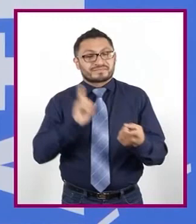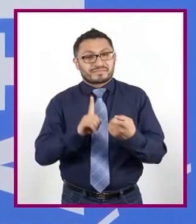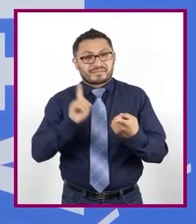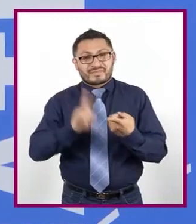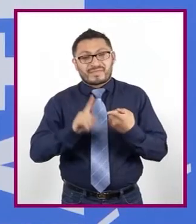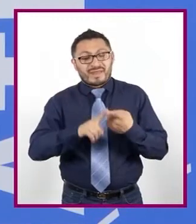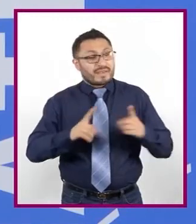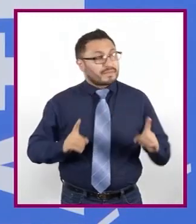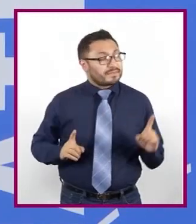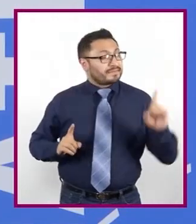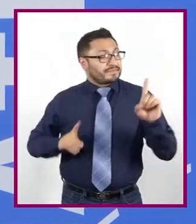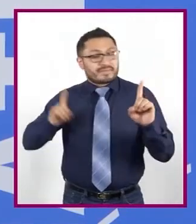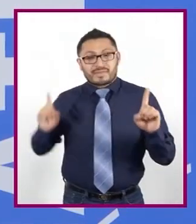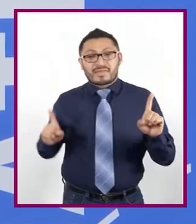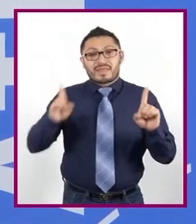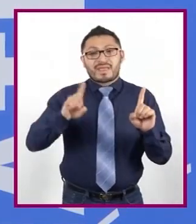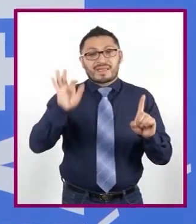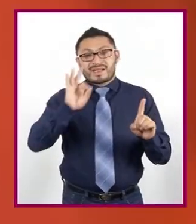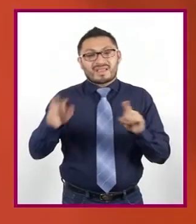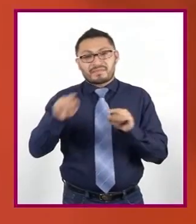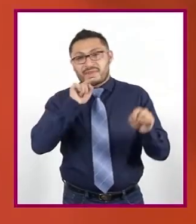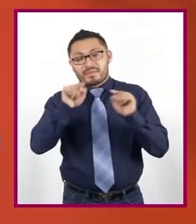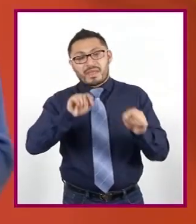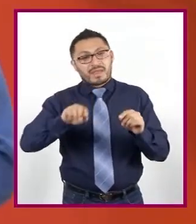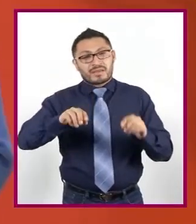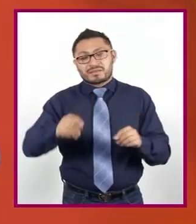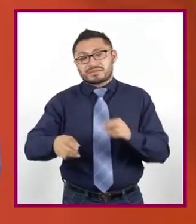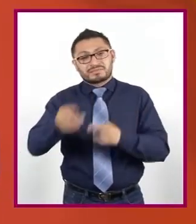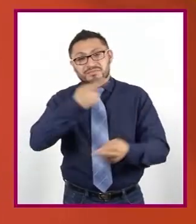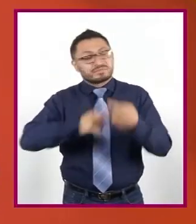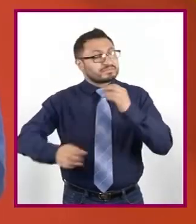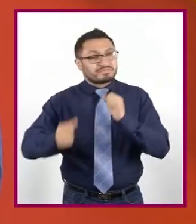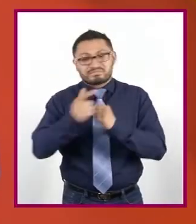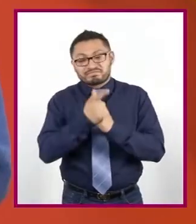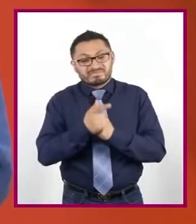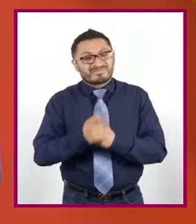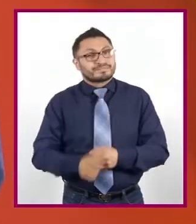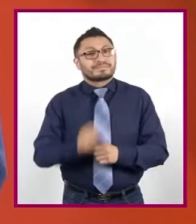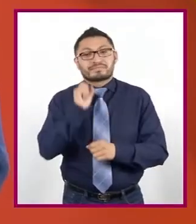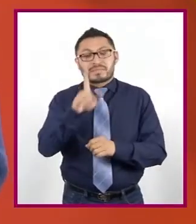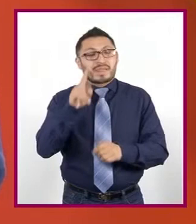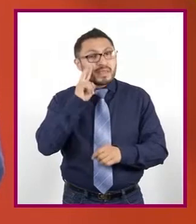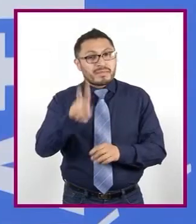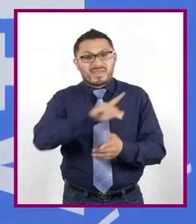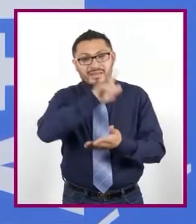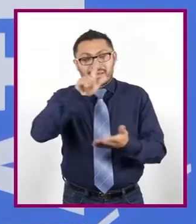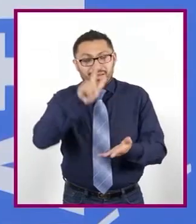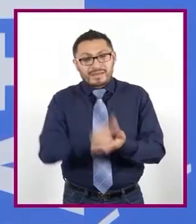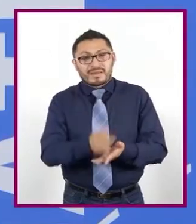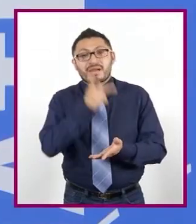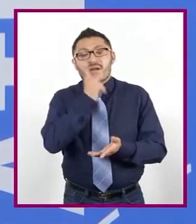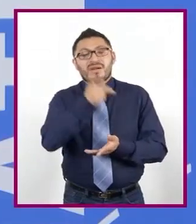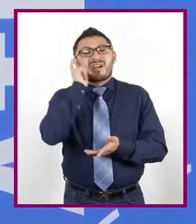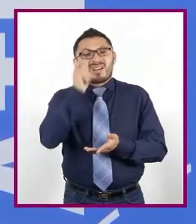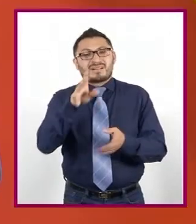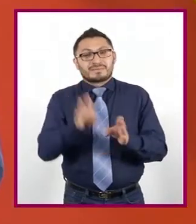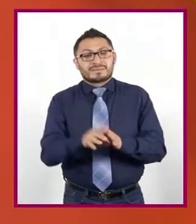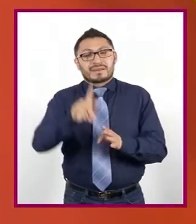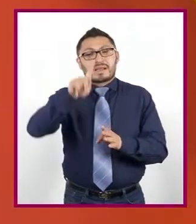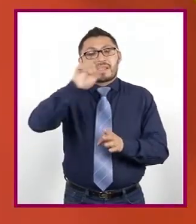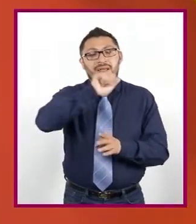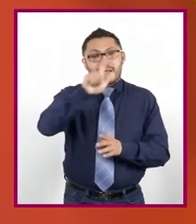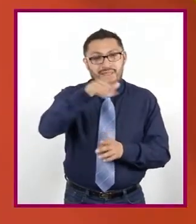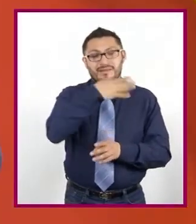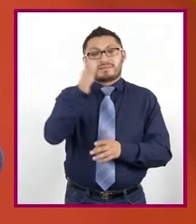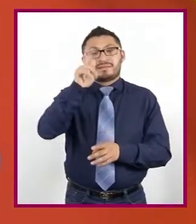por si hubiera reclamos, devoluciones, entre otras. También vimos una expresión legal muy habitual, al tenor de,